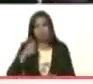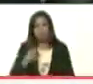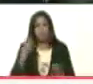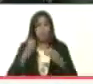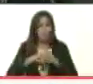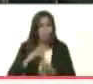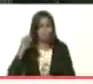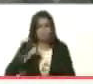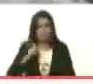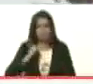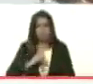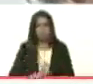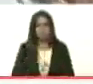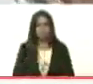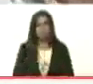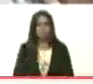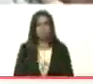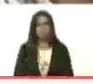acuerdo.